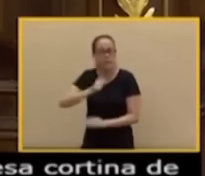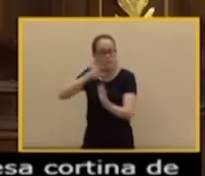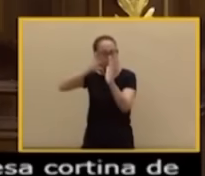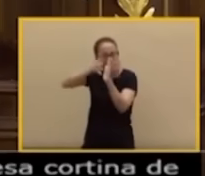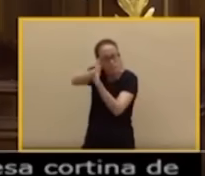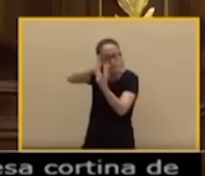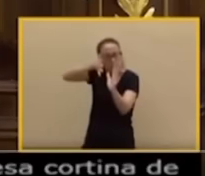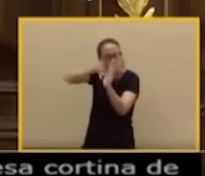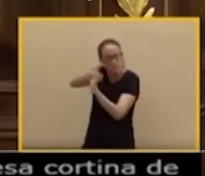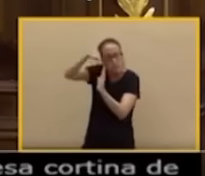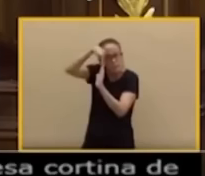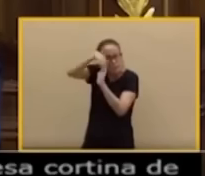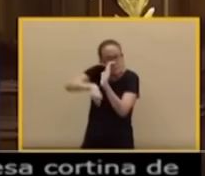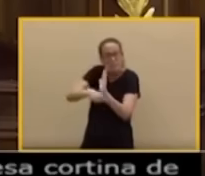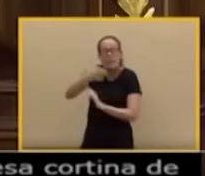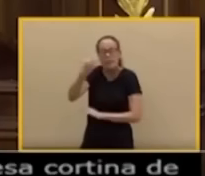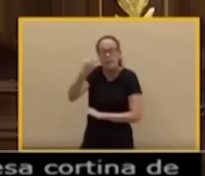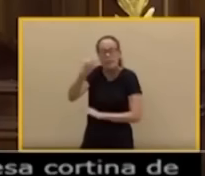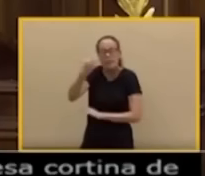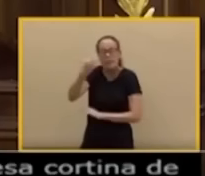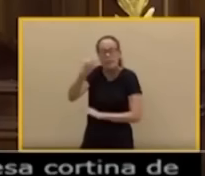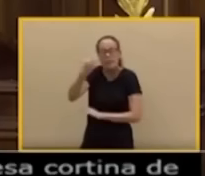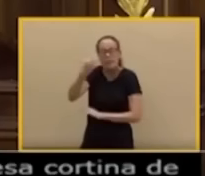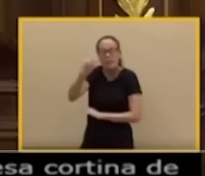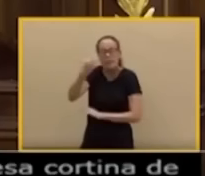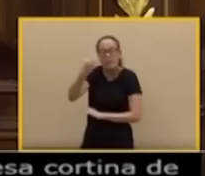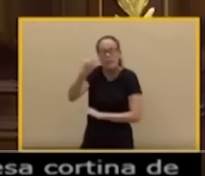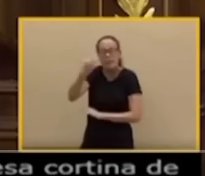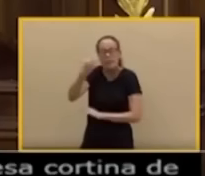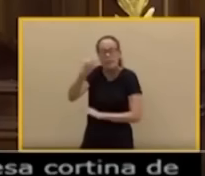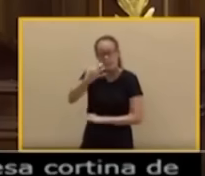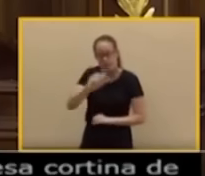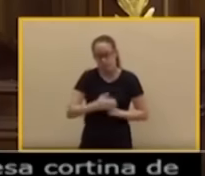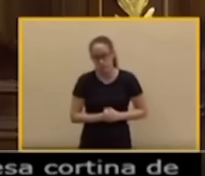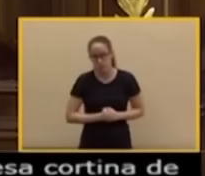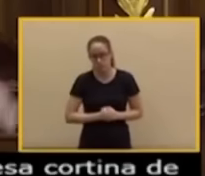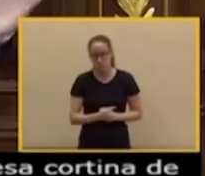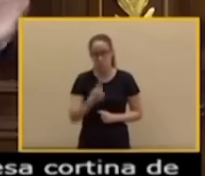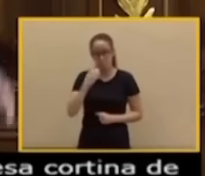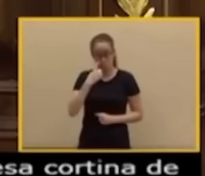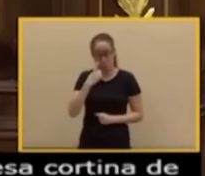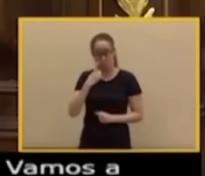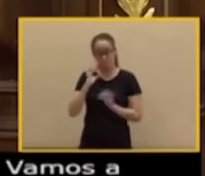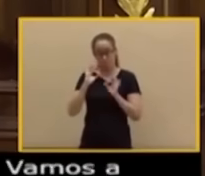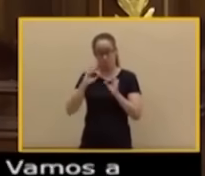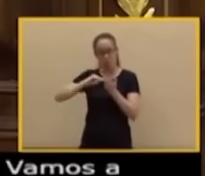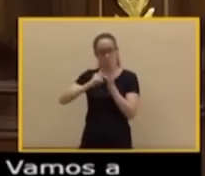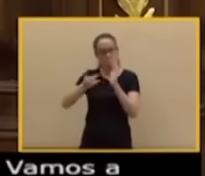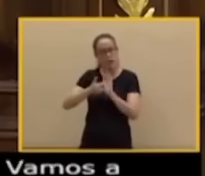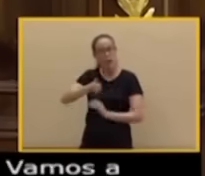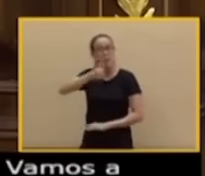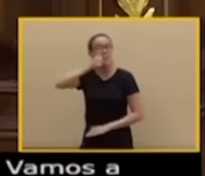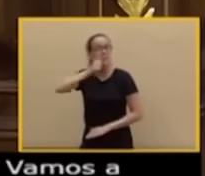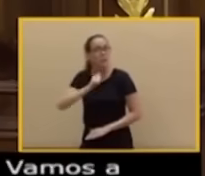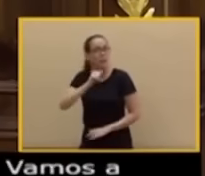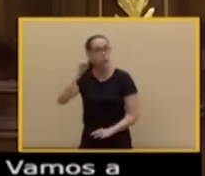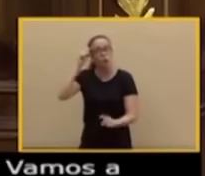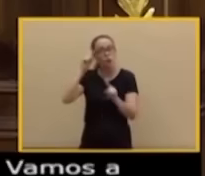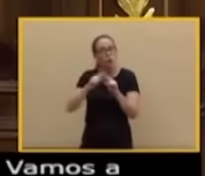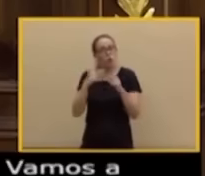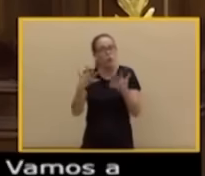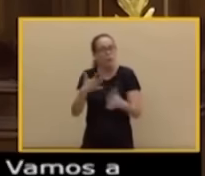es el plan Sánchez. A ver, el plan Sánchez. Miren, el plan Sánchez es... Esto es de 2019, ¿eh? Es un plan por el cual el señor Sánchez se quiere perpetuar en el